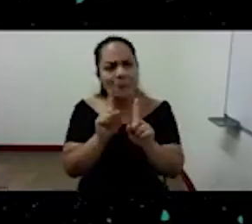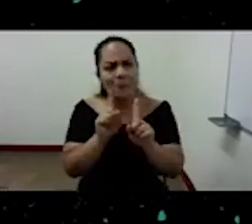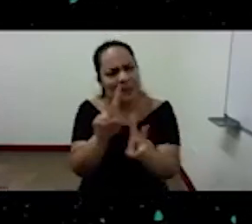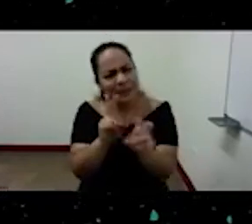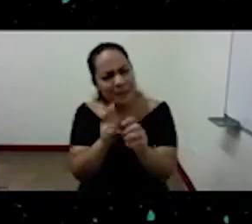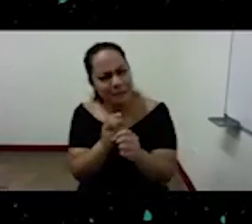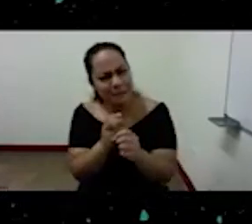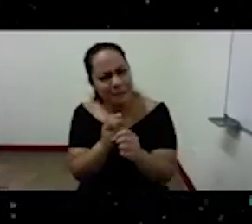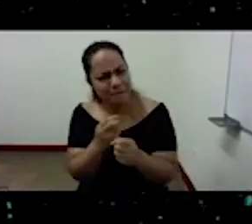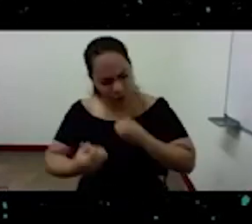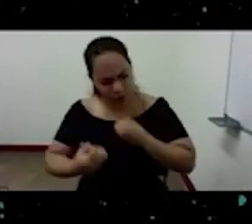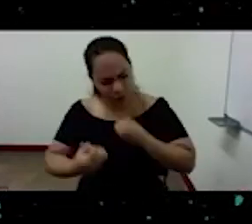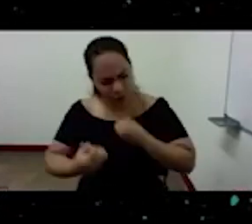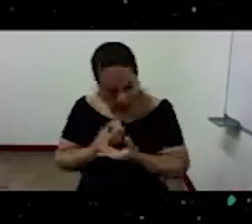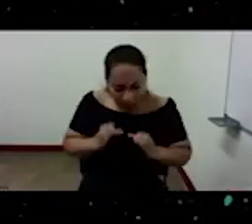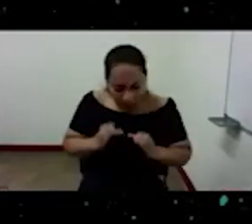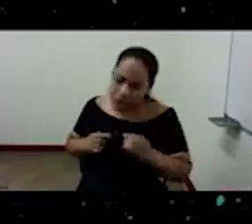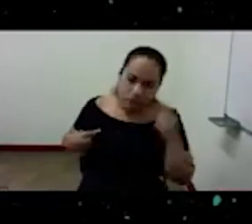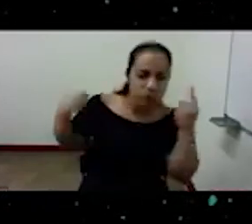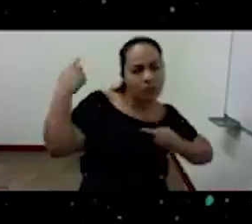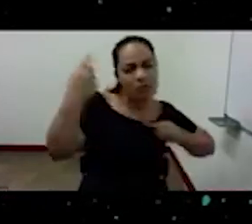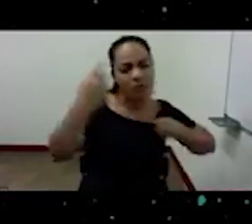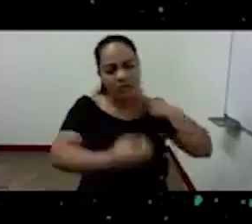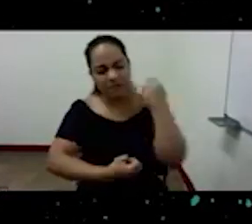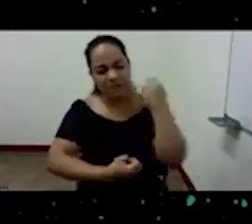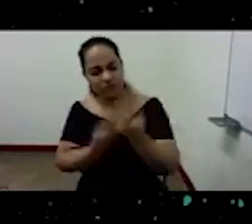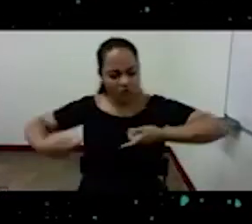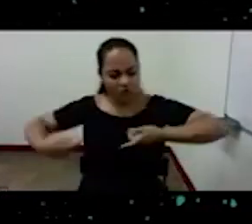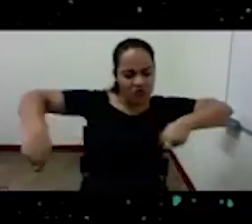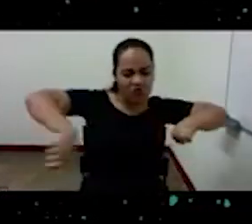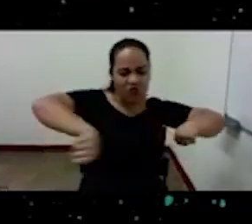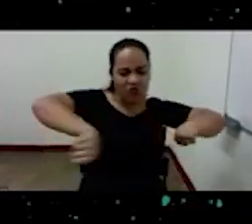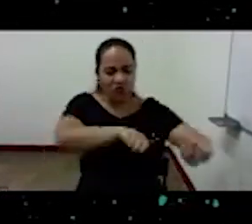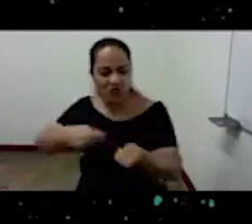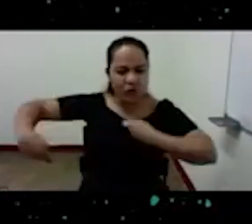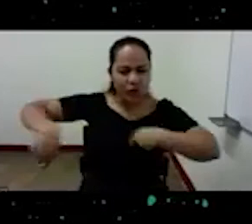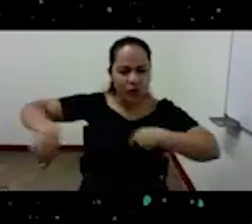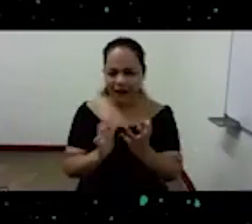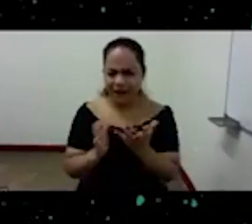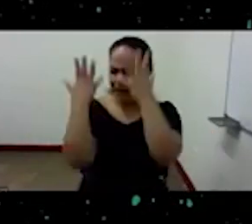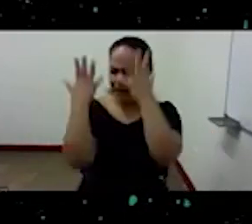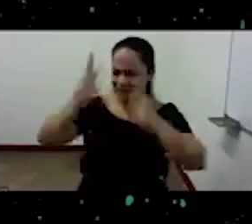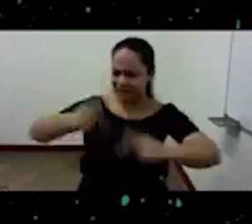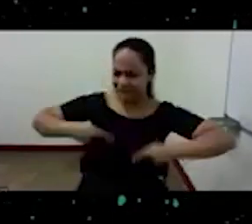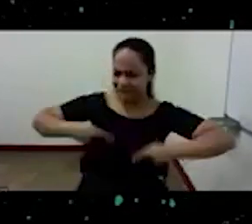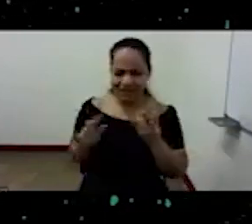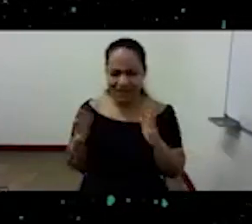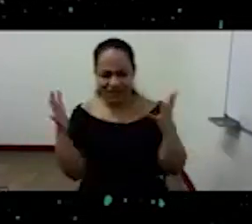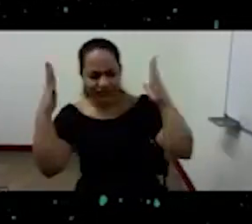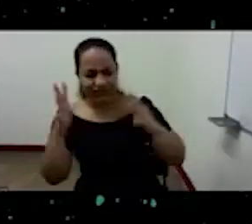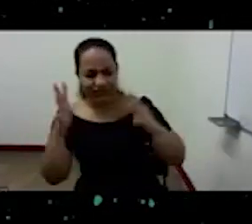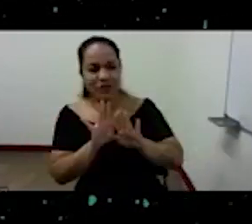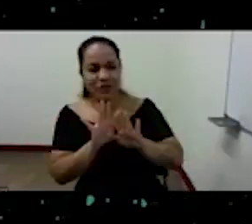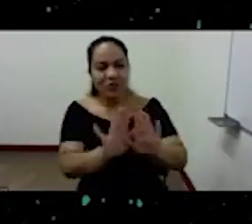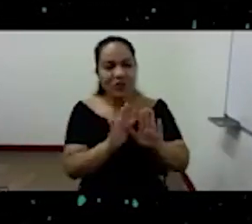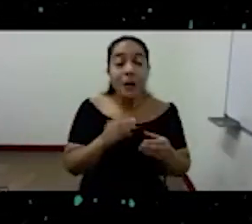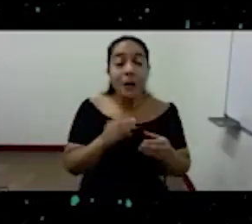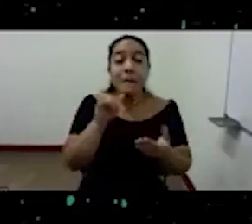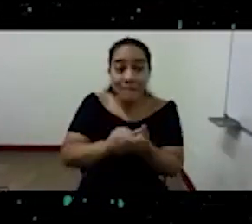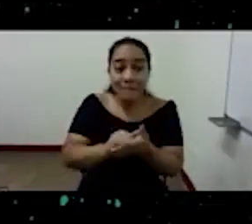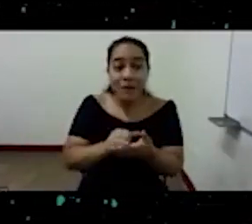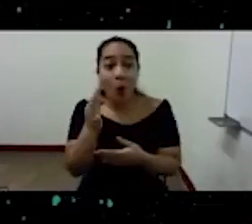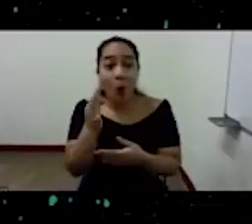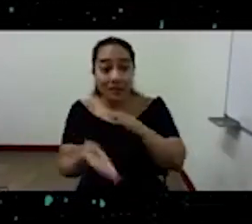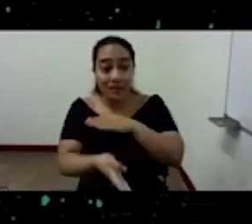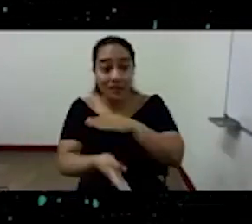los cuerpos que danzan en el arrebato orgiástico de la celebración de la vida y la fiesta, y por eso mismo es el dios de